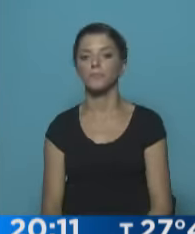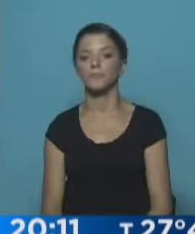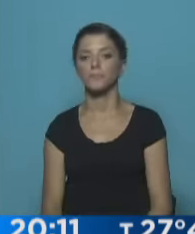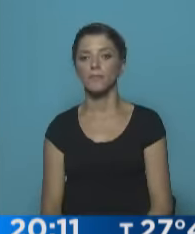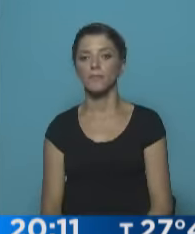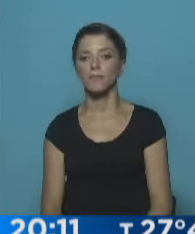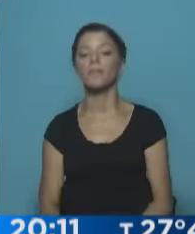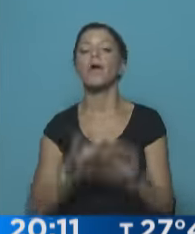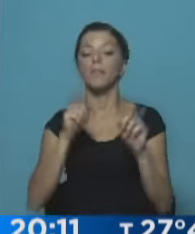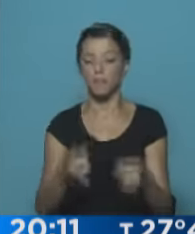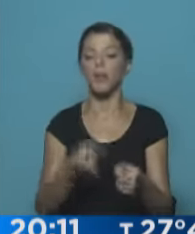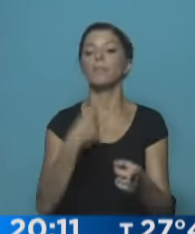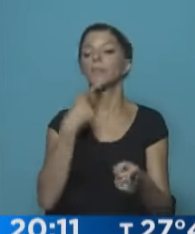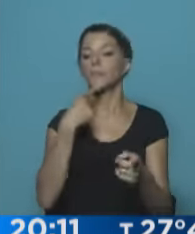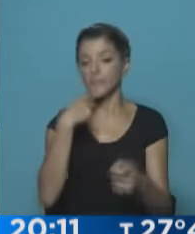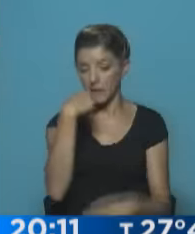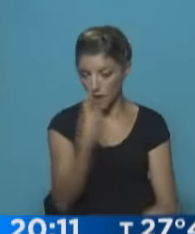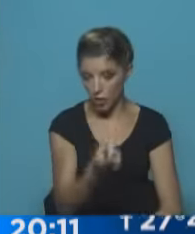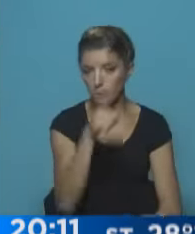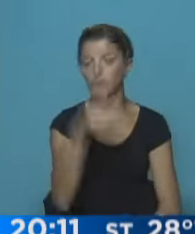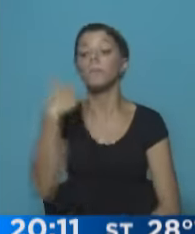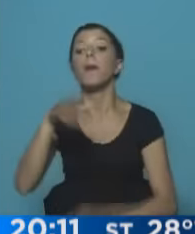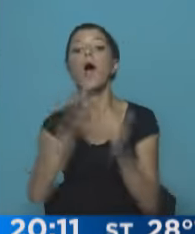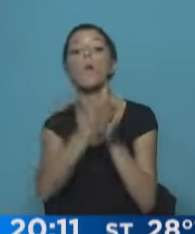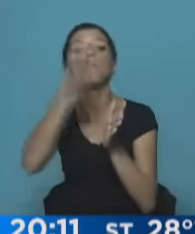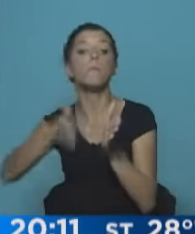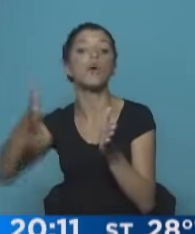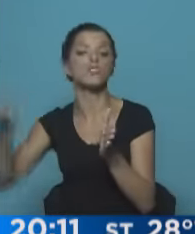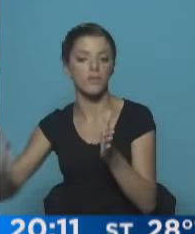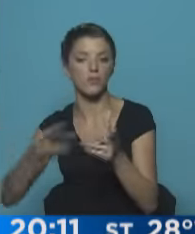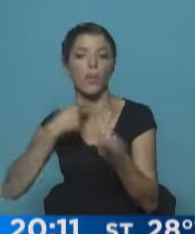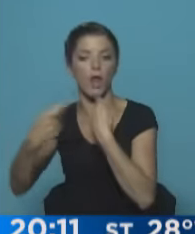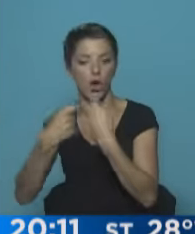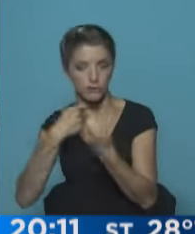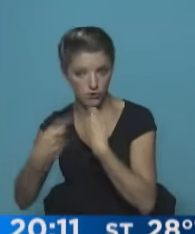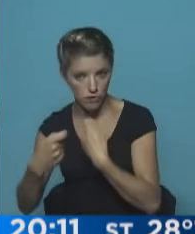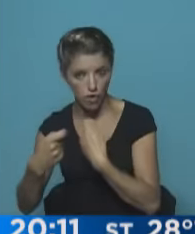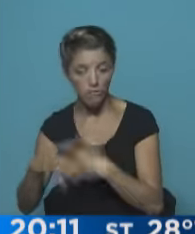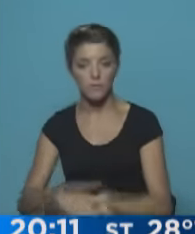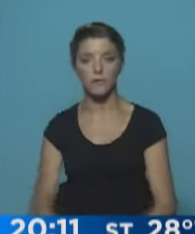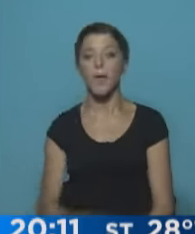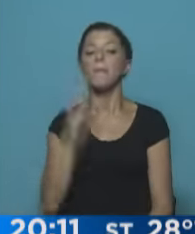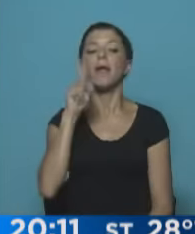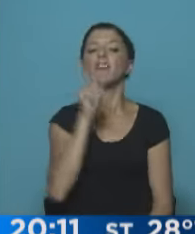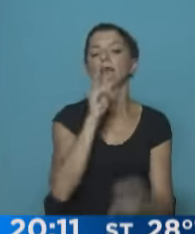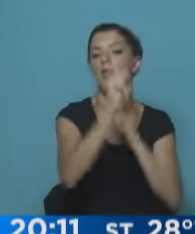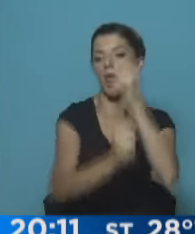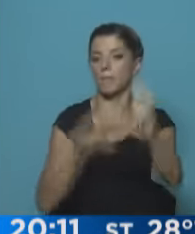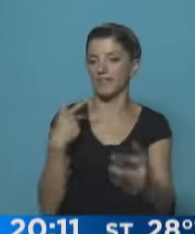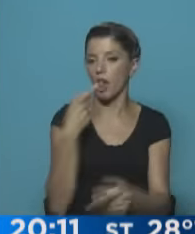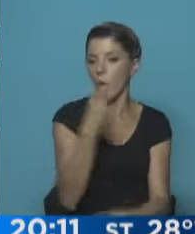es que tienen un proceso de negociación por la adquisición de la de la